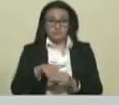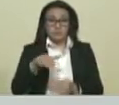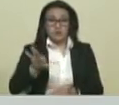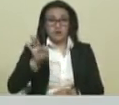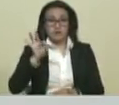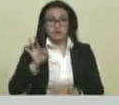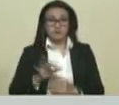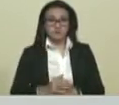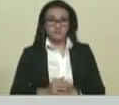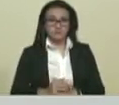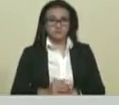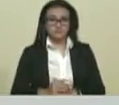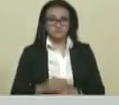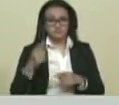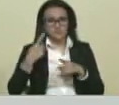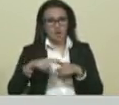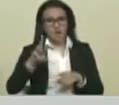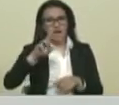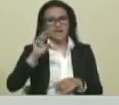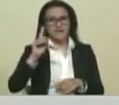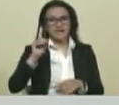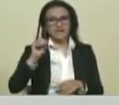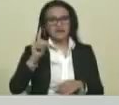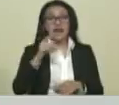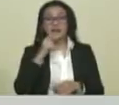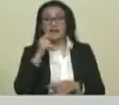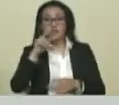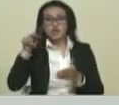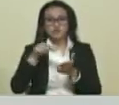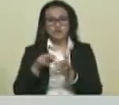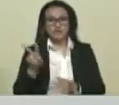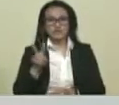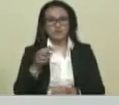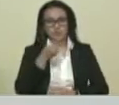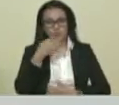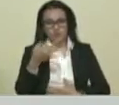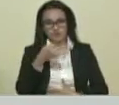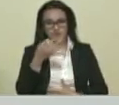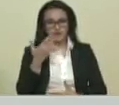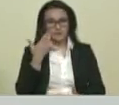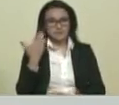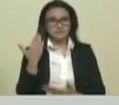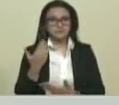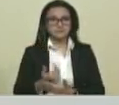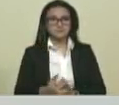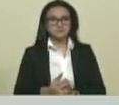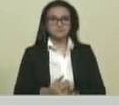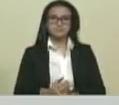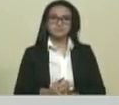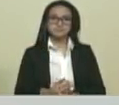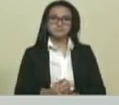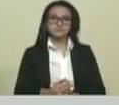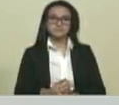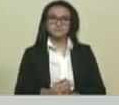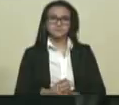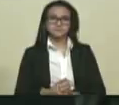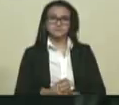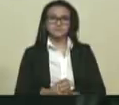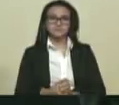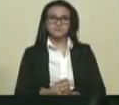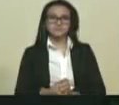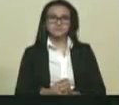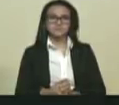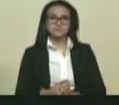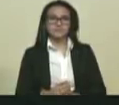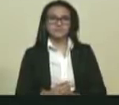Maori Villamizar, Radio Nacional de Venezuela. Buenas tardes, Presidenta. Quería saber si, tomando en consideración que